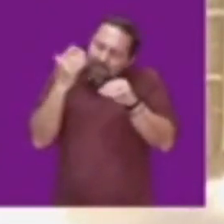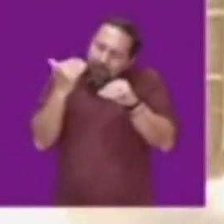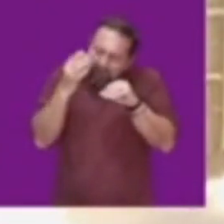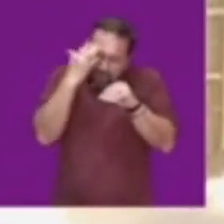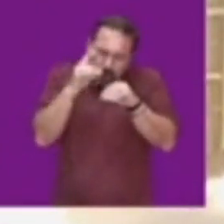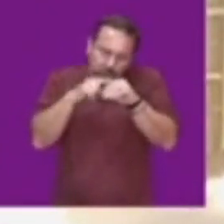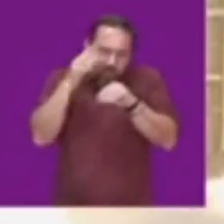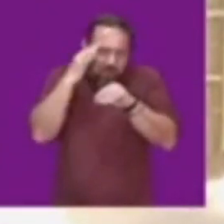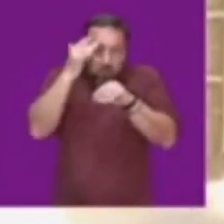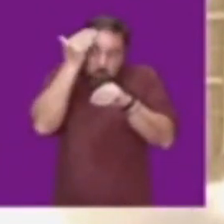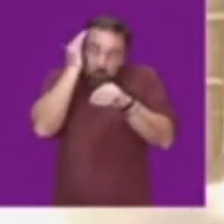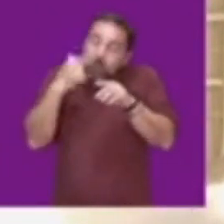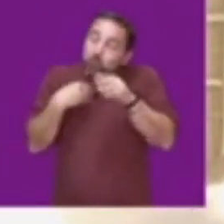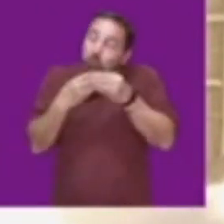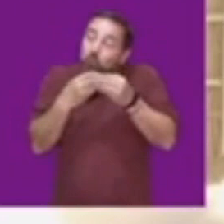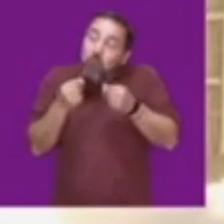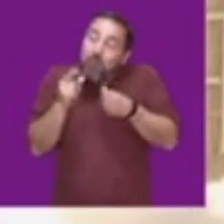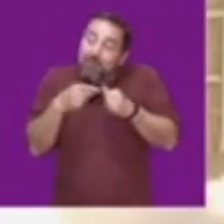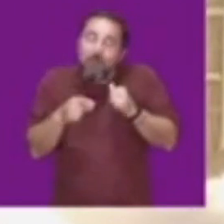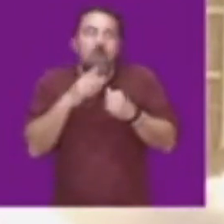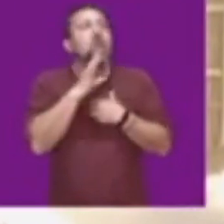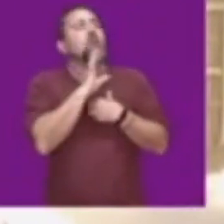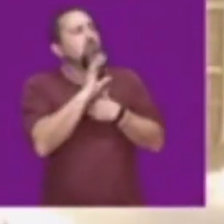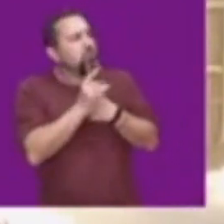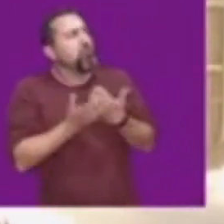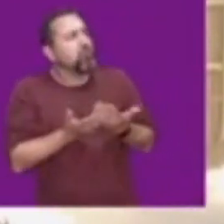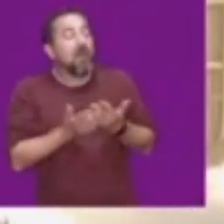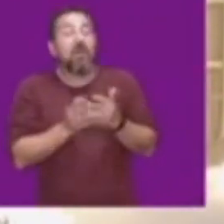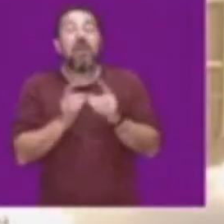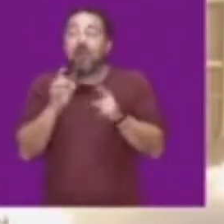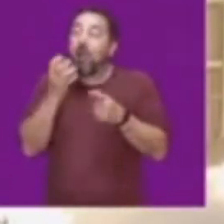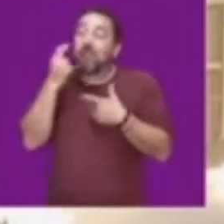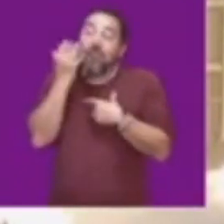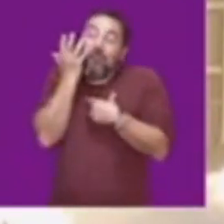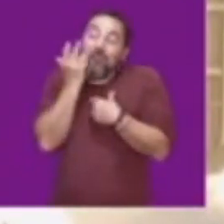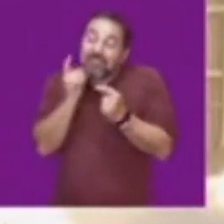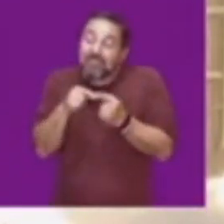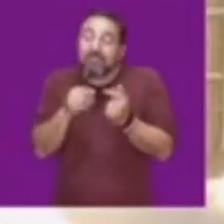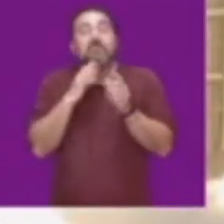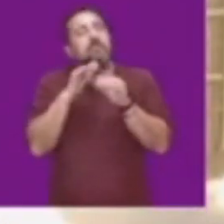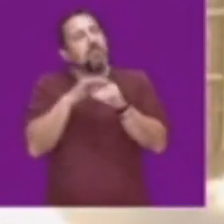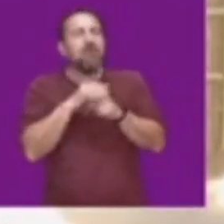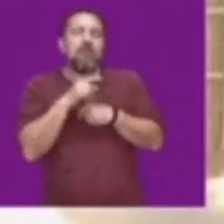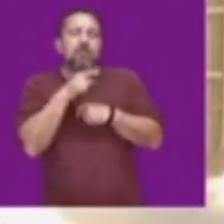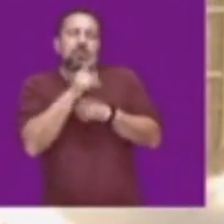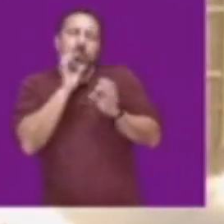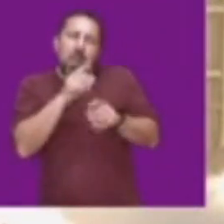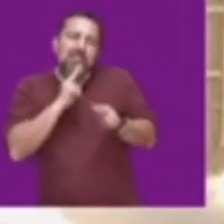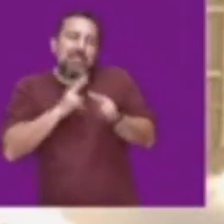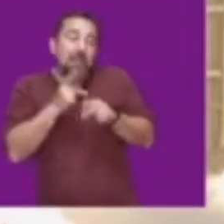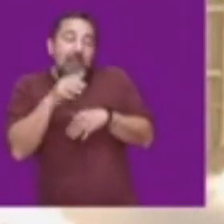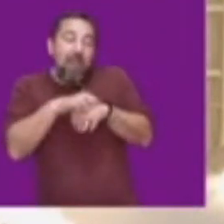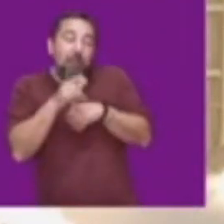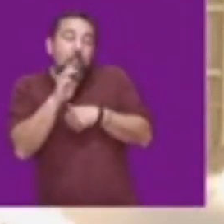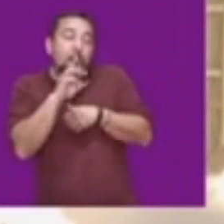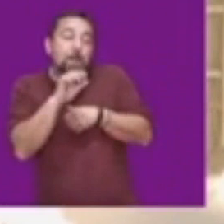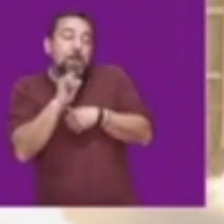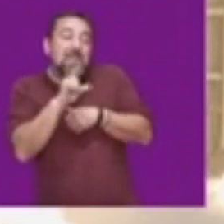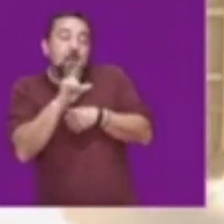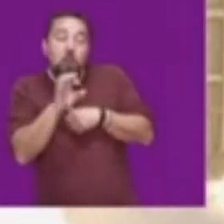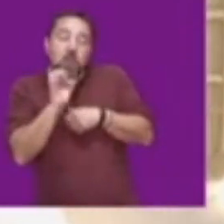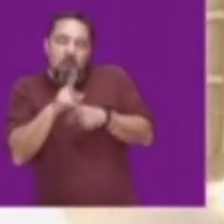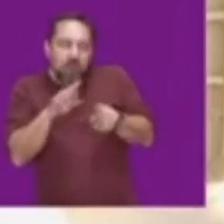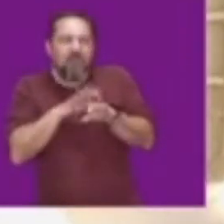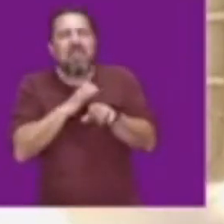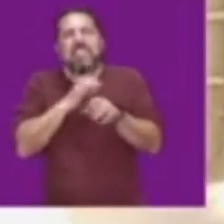Aunque yo tengo... ¿Cómo soy? ¿Soy suave? Sí. Claro. ¿Y te hace cosquillas? Sí. Eres un poco Pirlo. Ay, que me gusta a mí